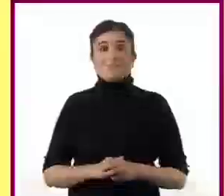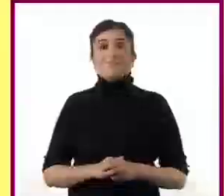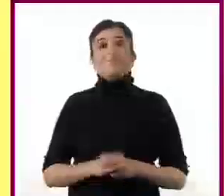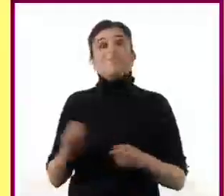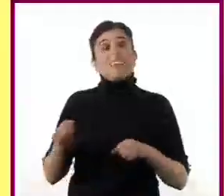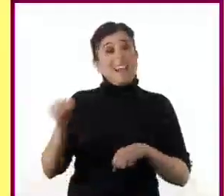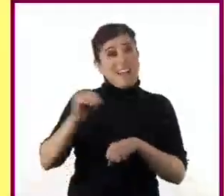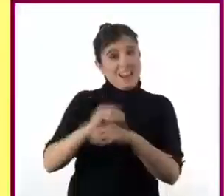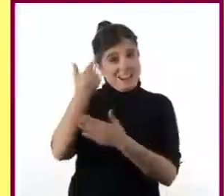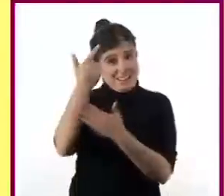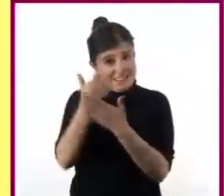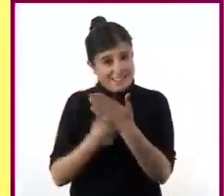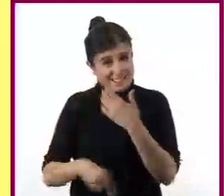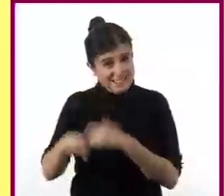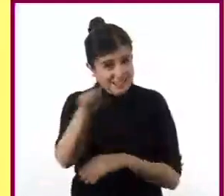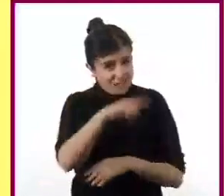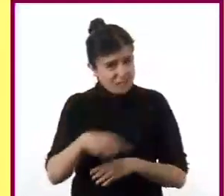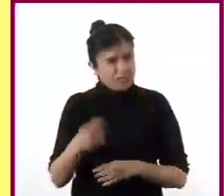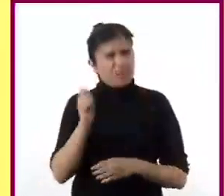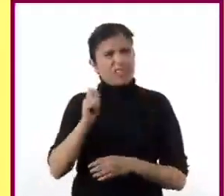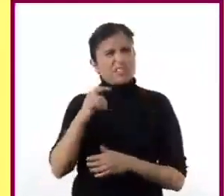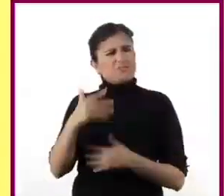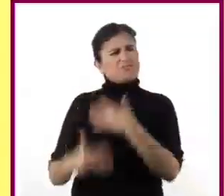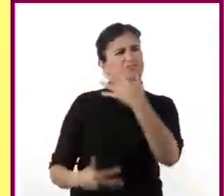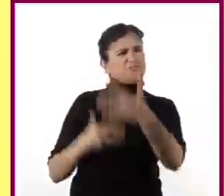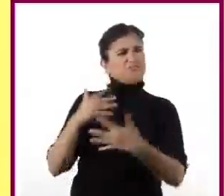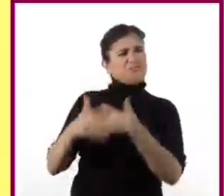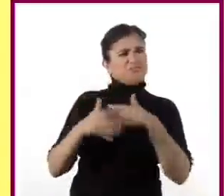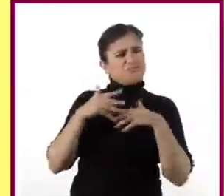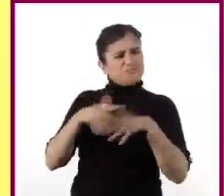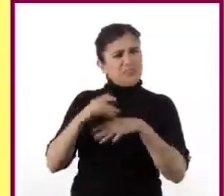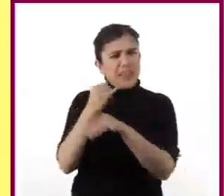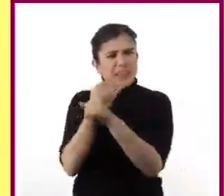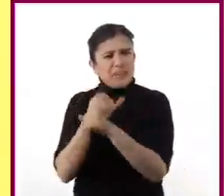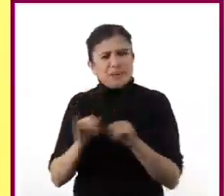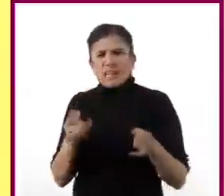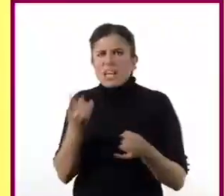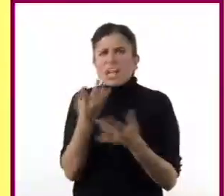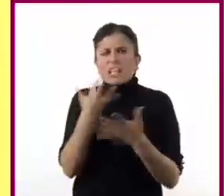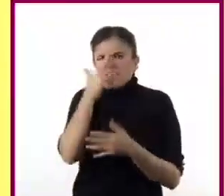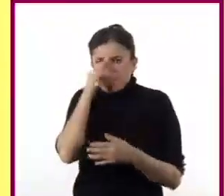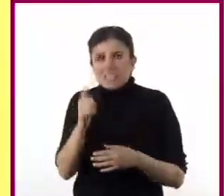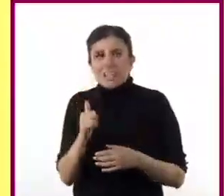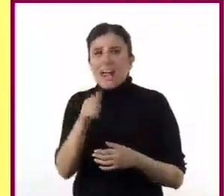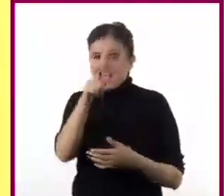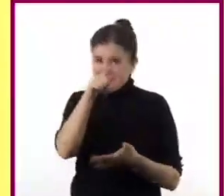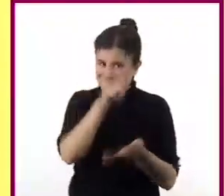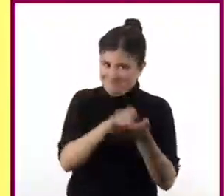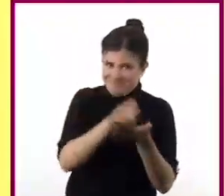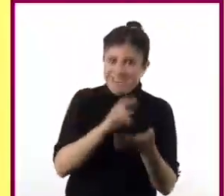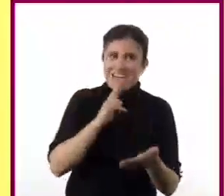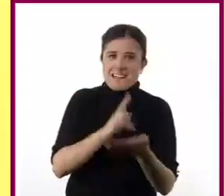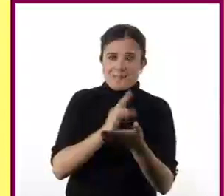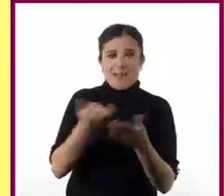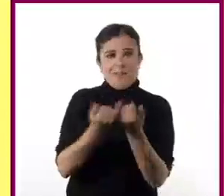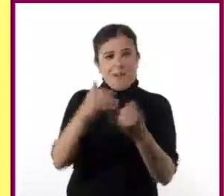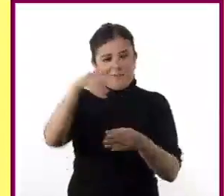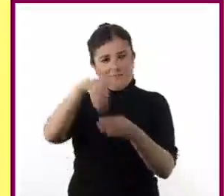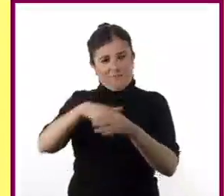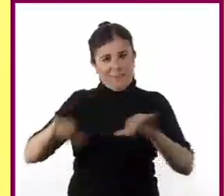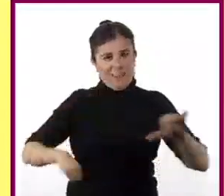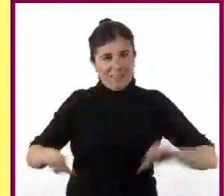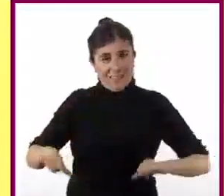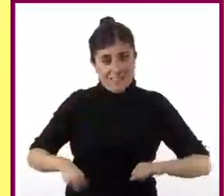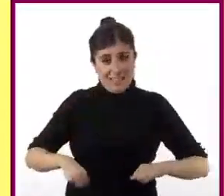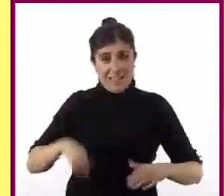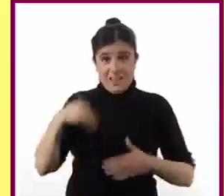Agreguen a la lista de las causas que provocaron el movimiento de independencia, así como sus respuestas en su carpeta de experiencias,